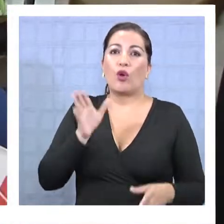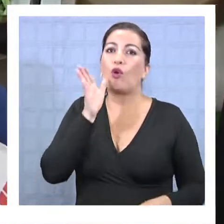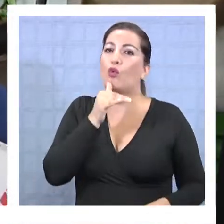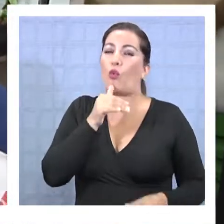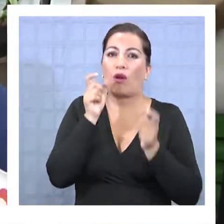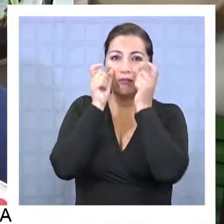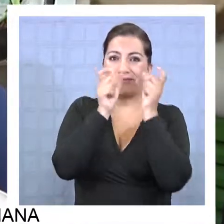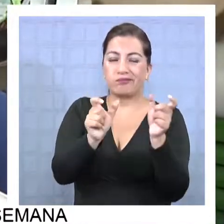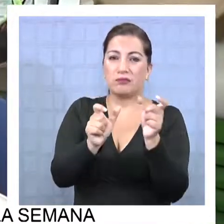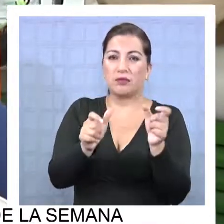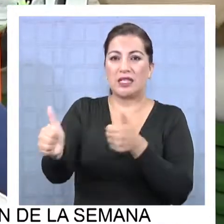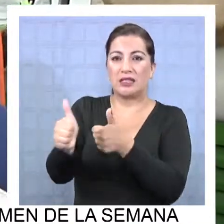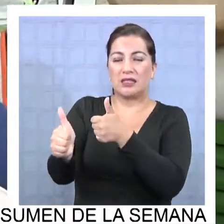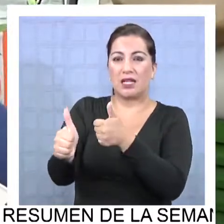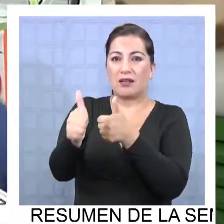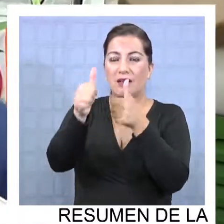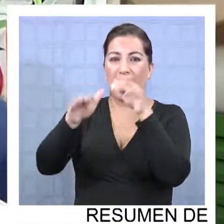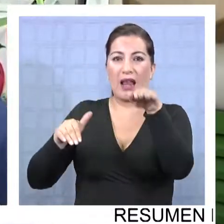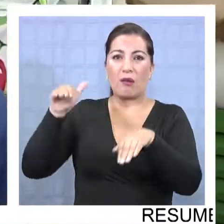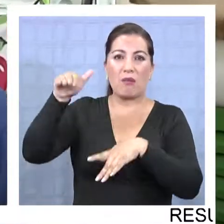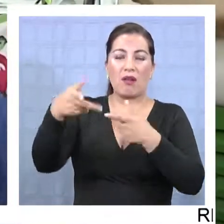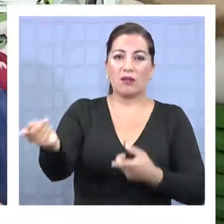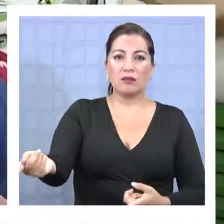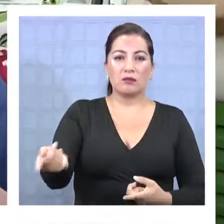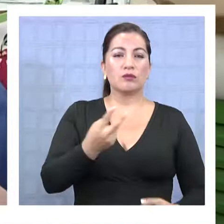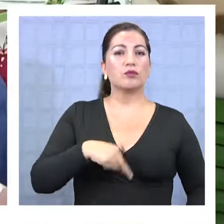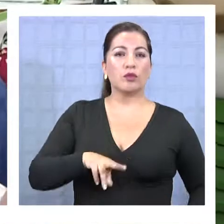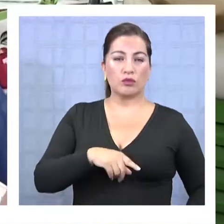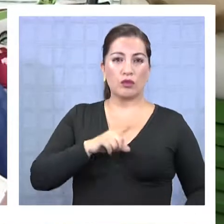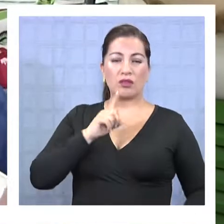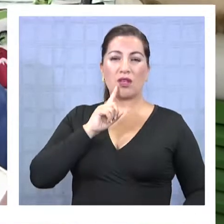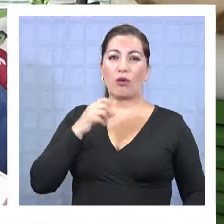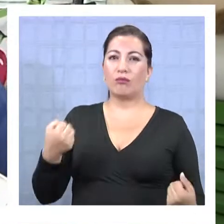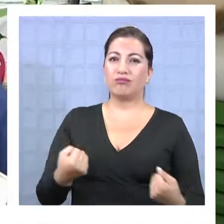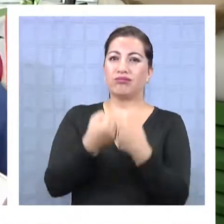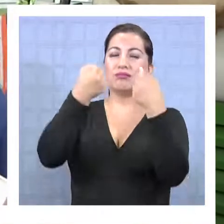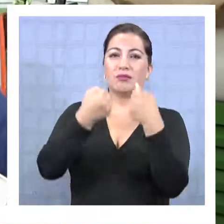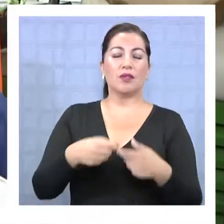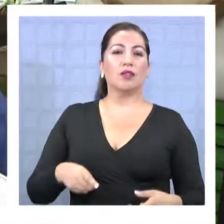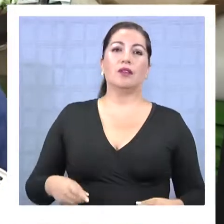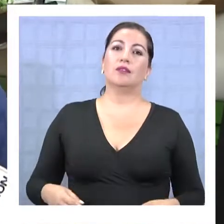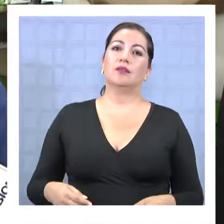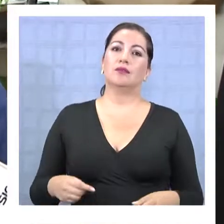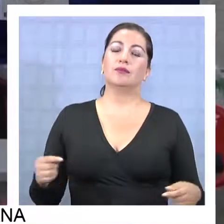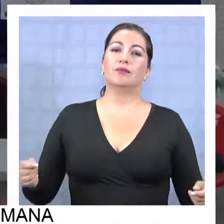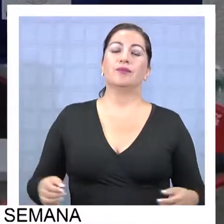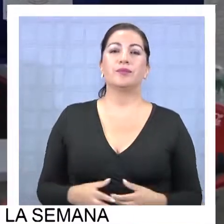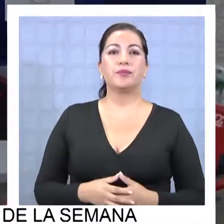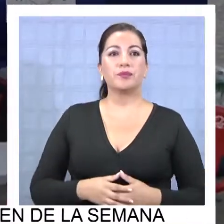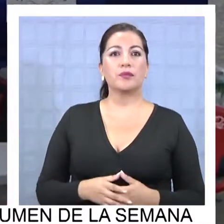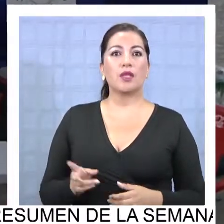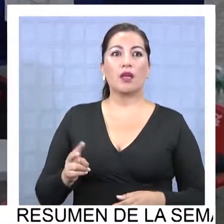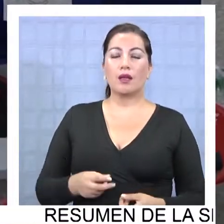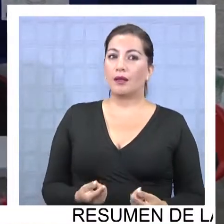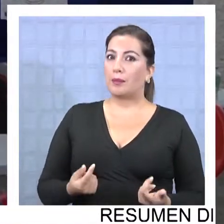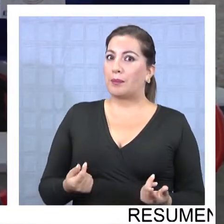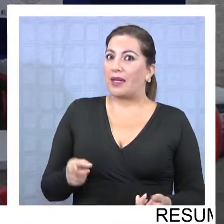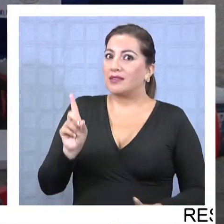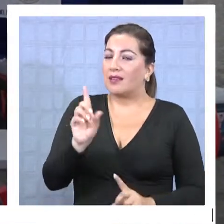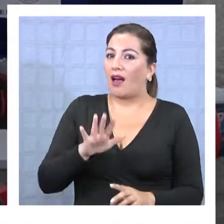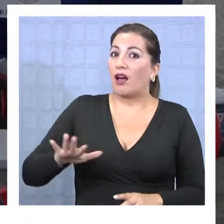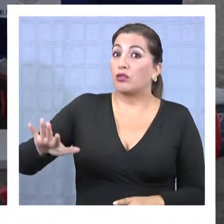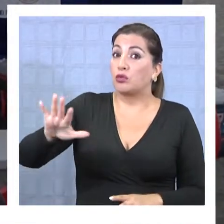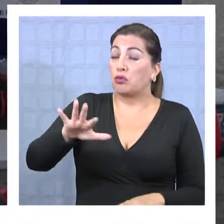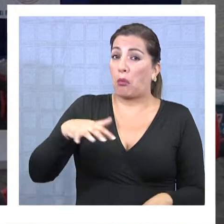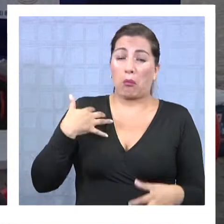control sobre eso en la playa. Entonces, básicamente tenemos por ahí un choque contra eso, digamos. Aunque no parece que a